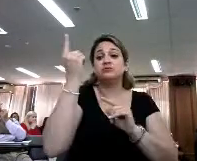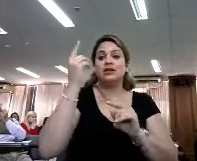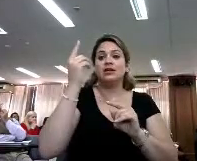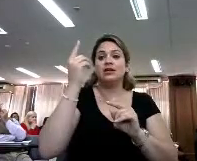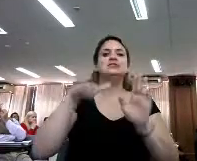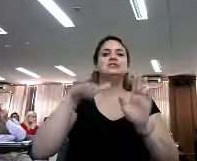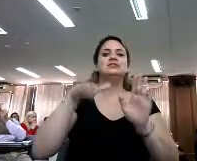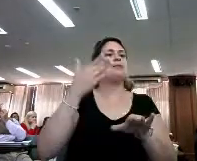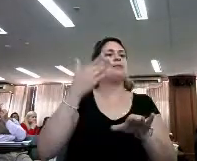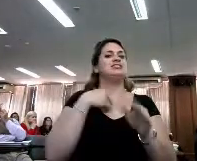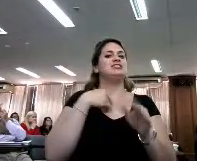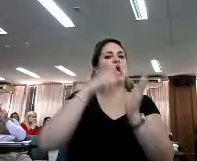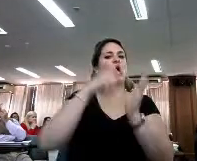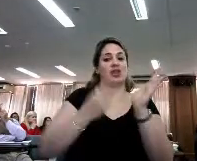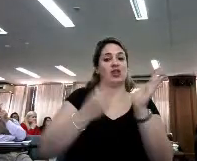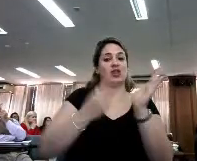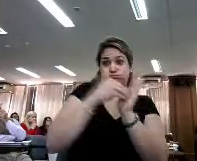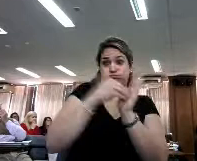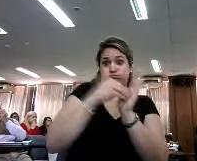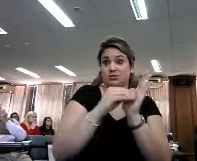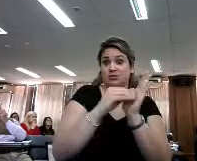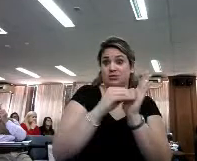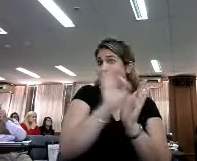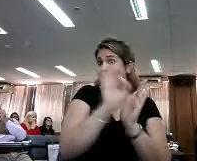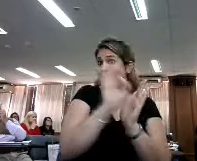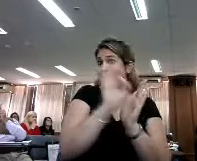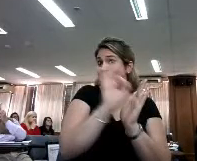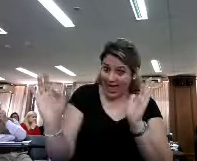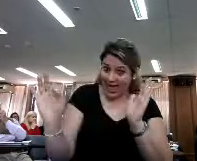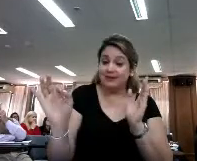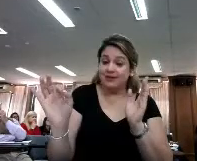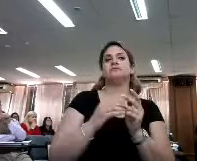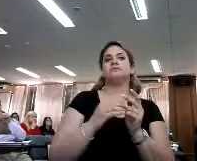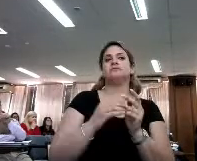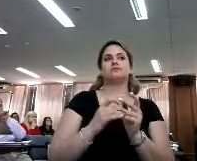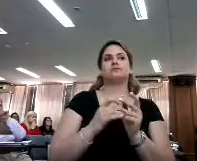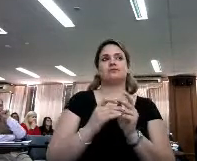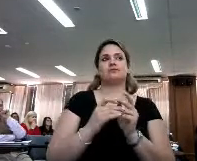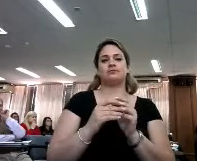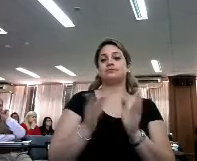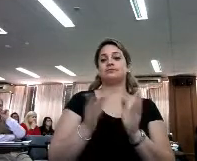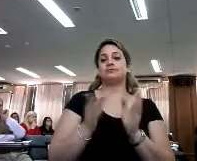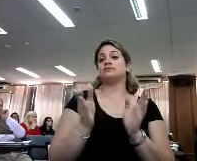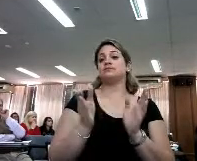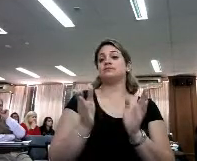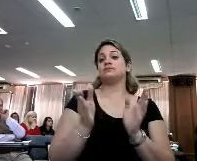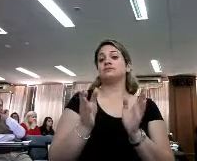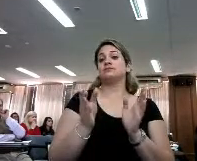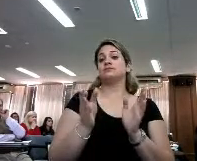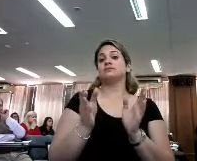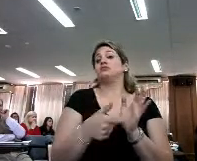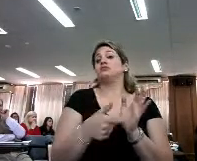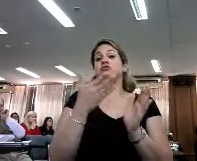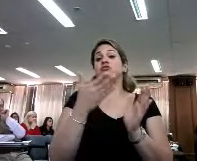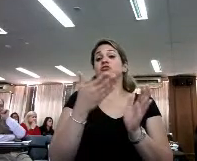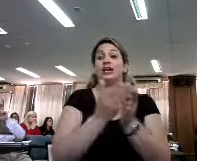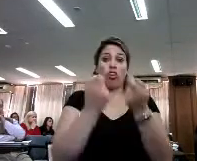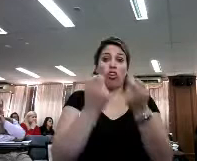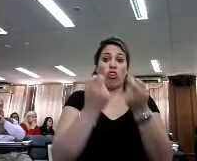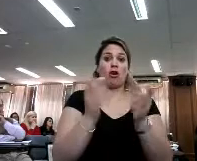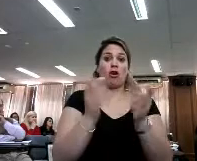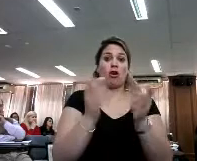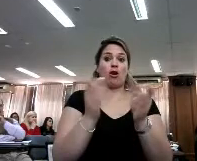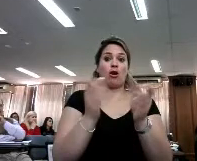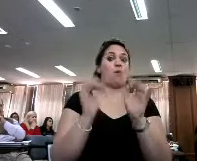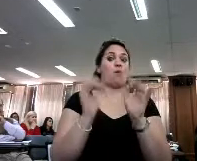lo metí en el contrato, si yo no lo metí en el contrato, pues no cedí los derechos completamente. Ahora,